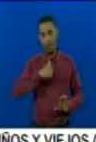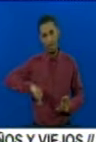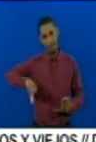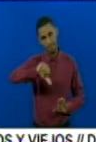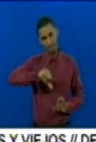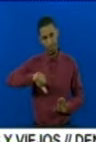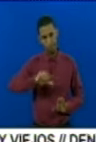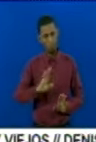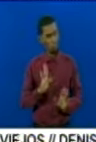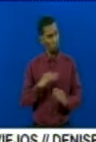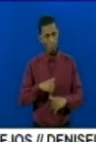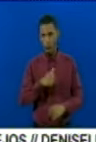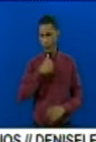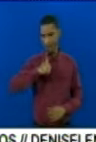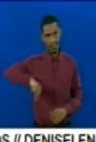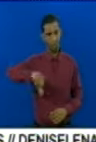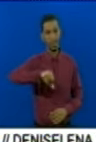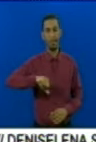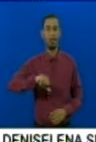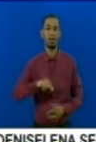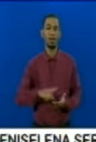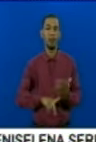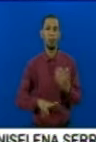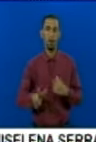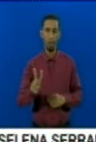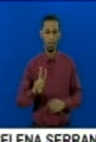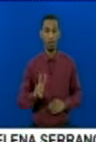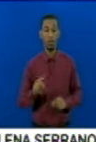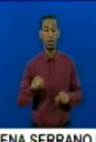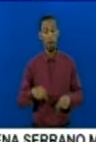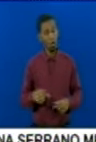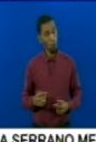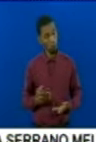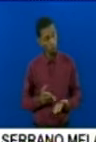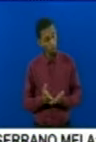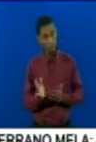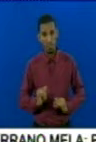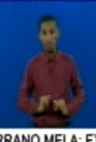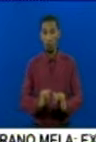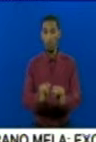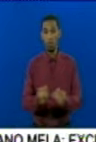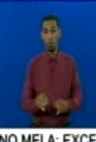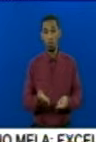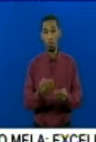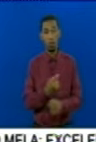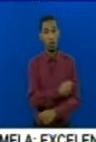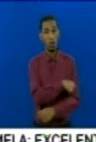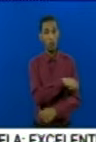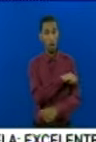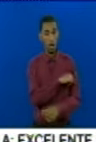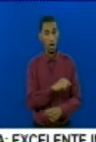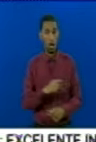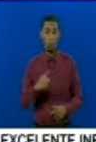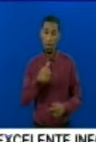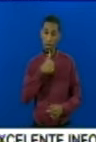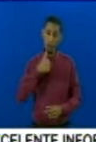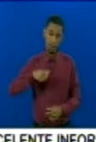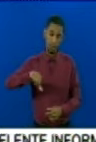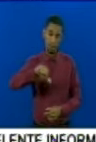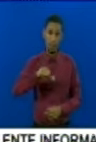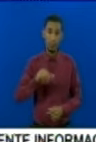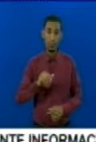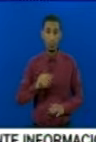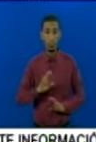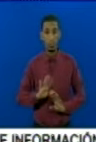Hoy no está disponible todavía el aceite. Mantendremos informado a nuestro pueblo y en cuanto tengamos